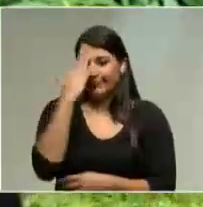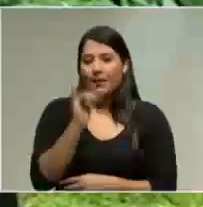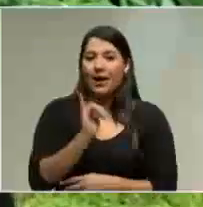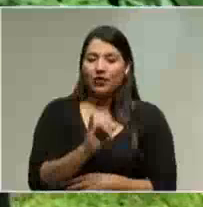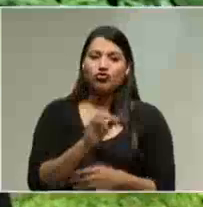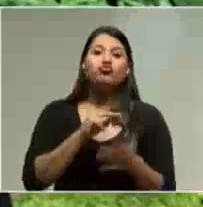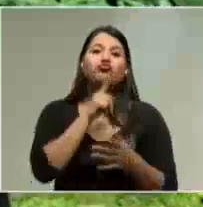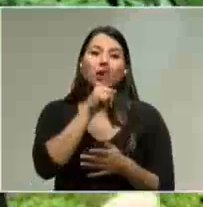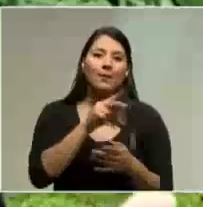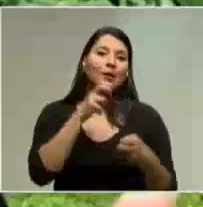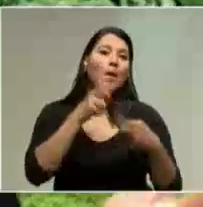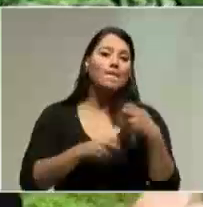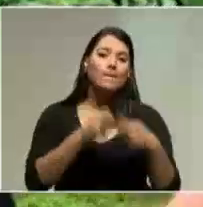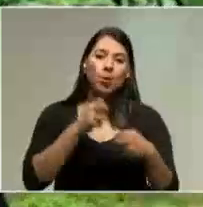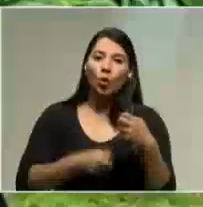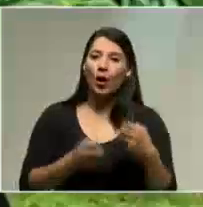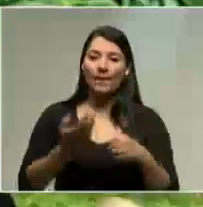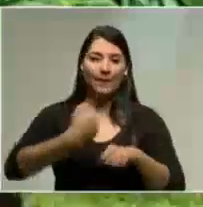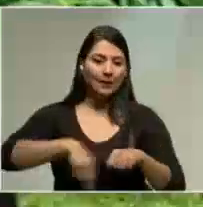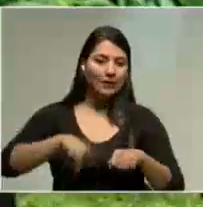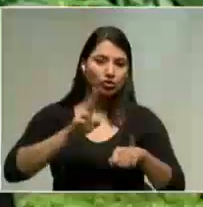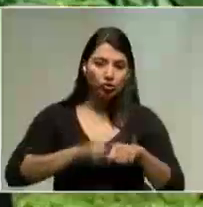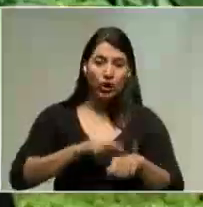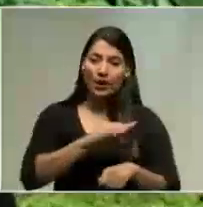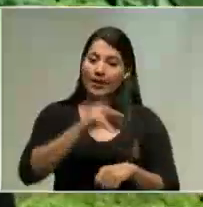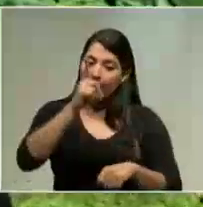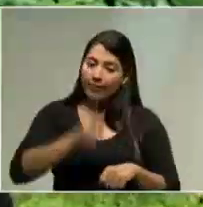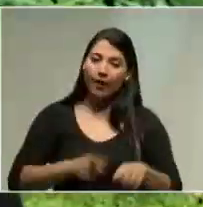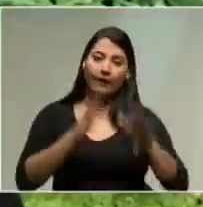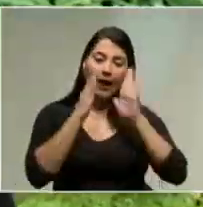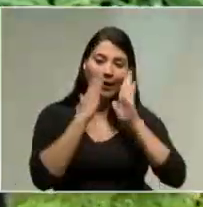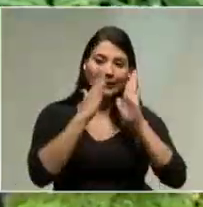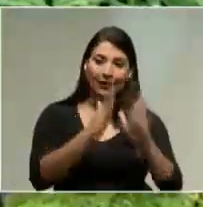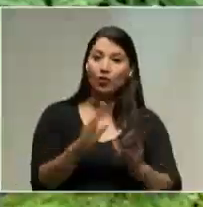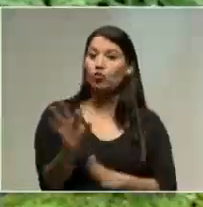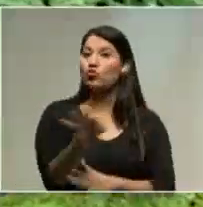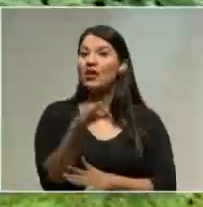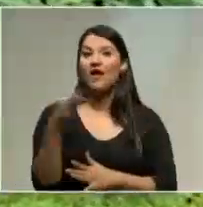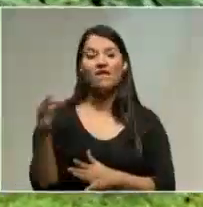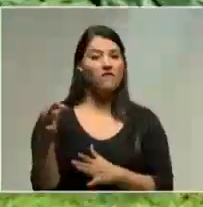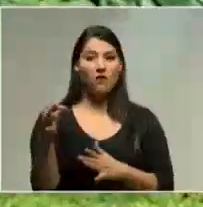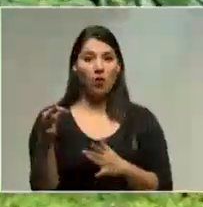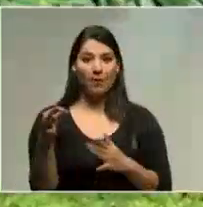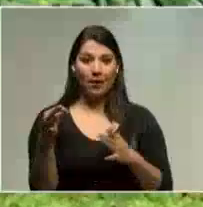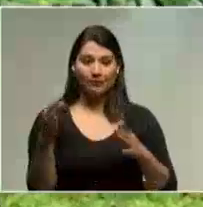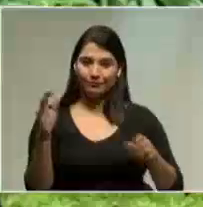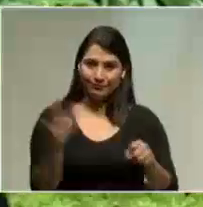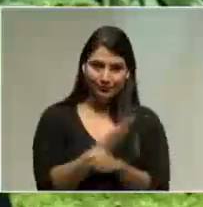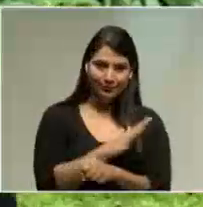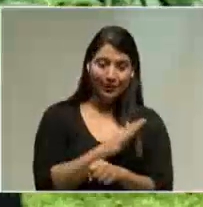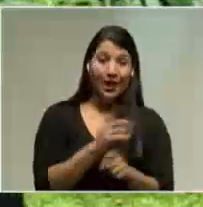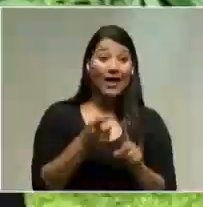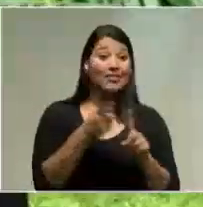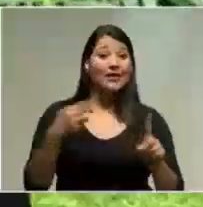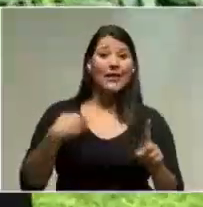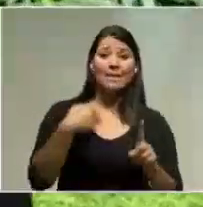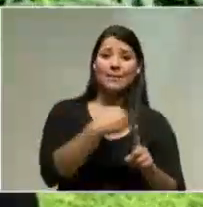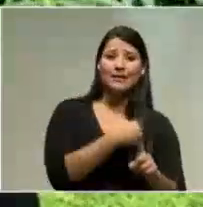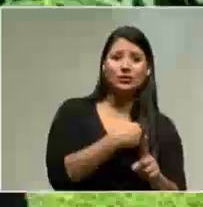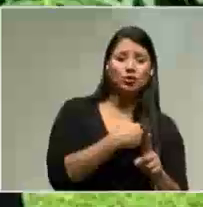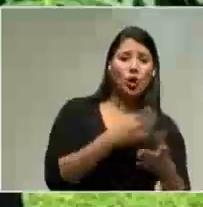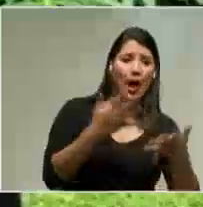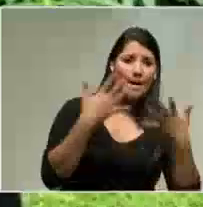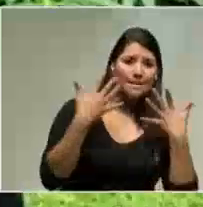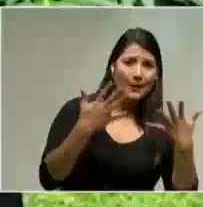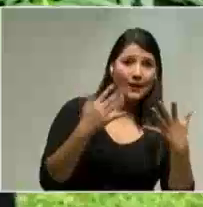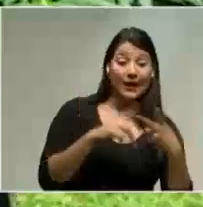una problemática de nivel nacional que debe ser atendida de una manera intersectorial, desde el Ministerio de Ambiente y